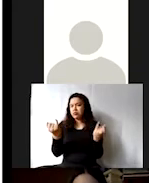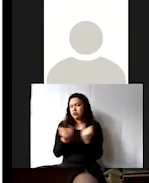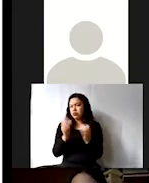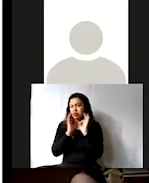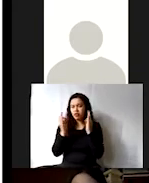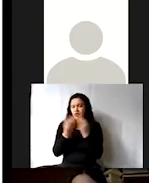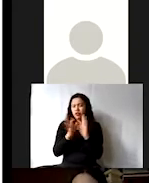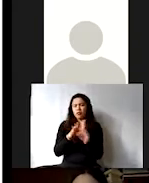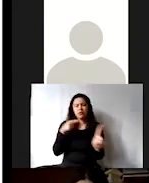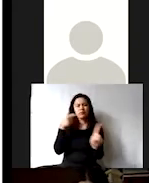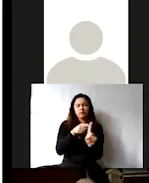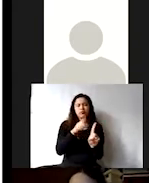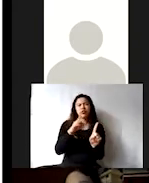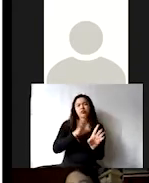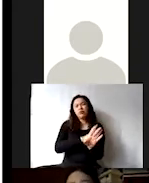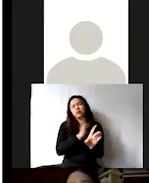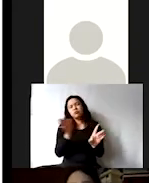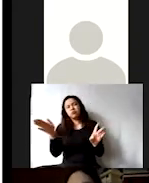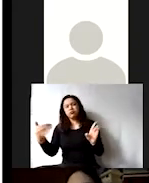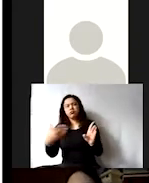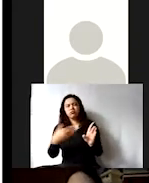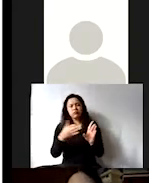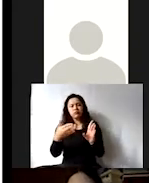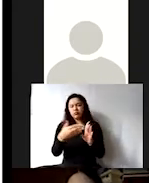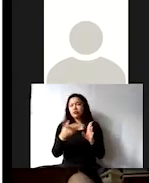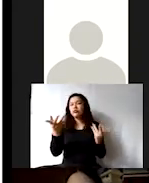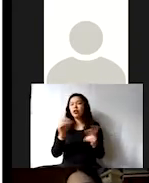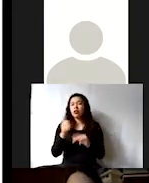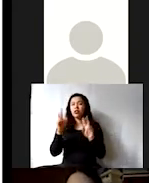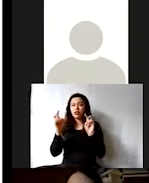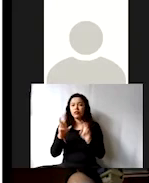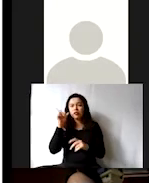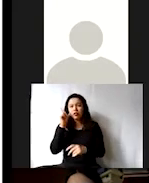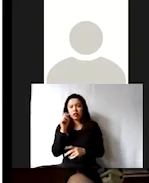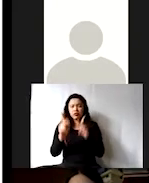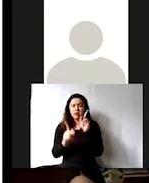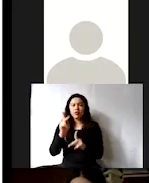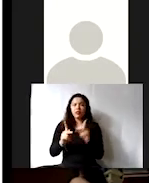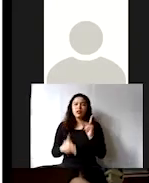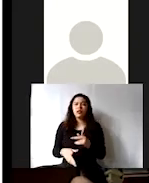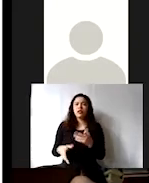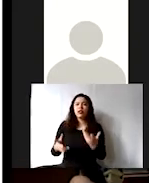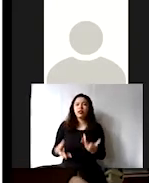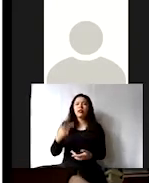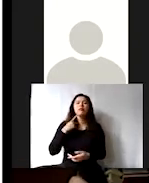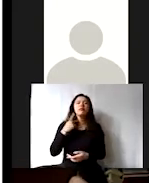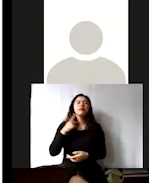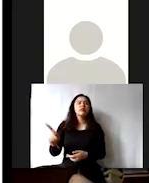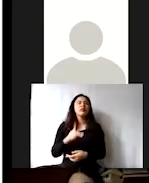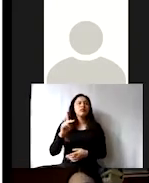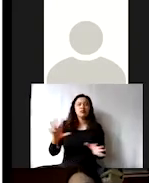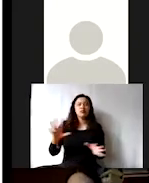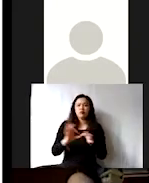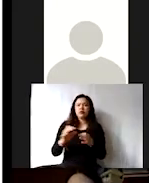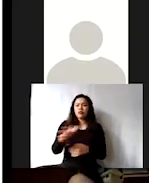indirecta. Entonces, bueno, por eso vamos precisamente a indagar en otro tema mañana, que es el tema de la coherencia de las políticas públicas y el espacio que